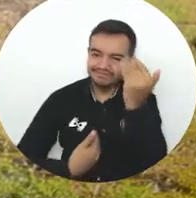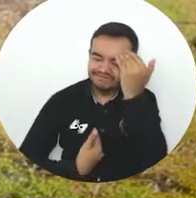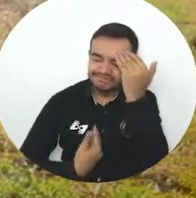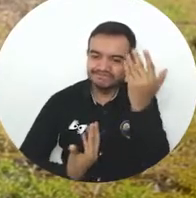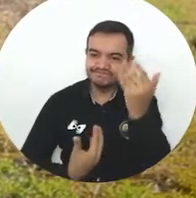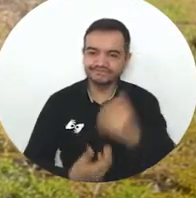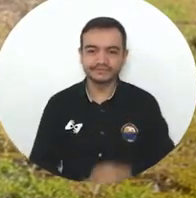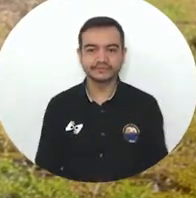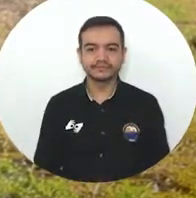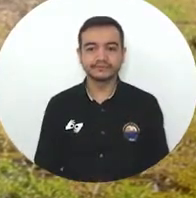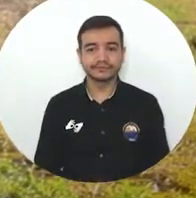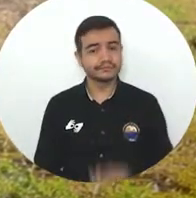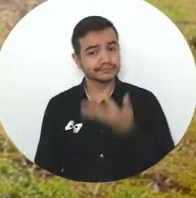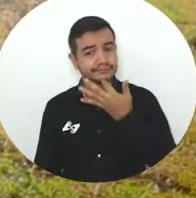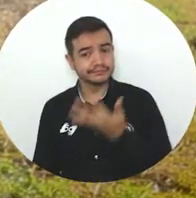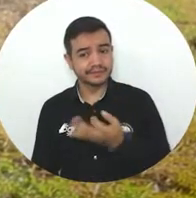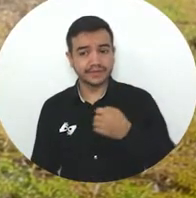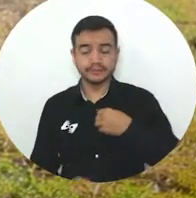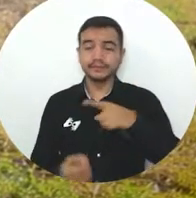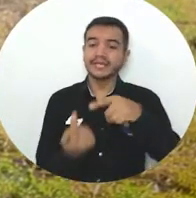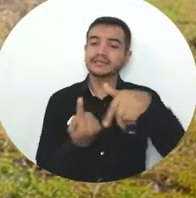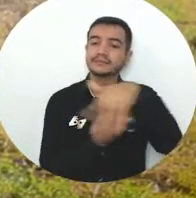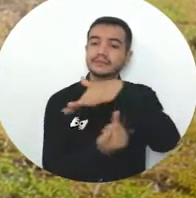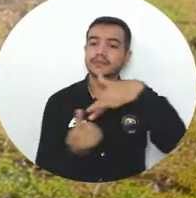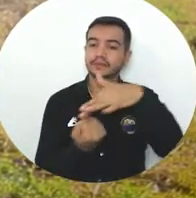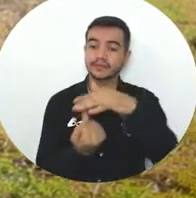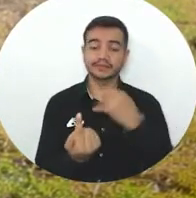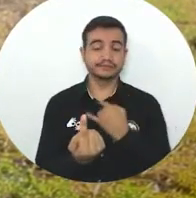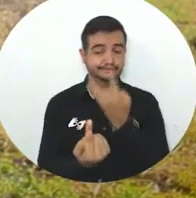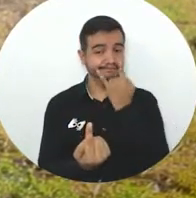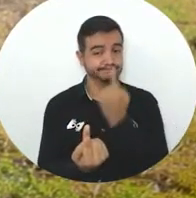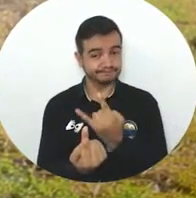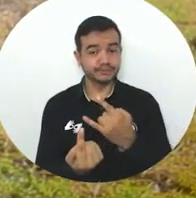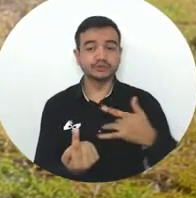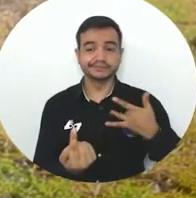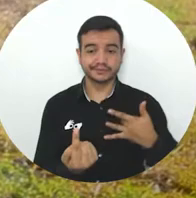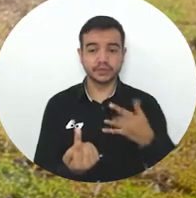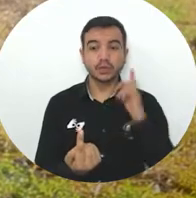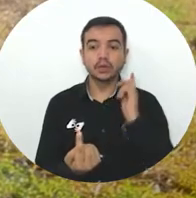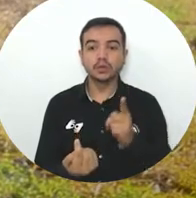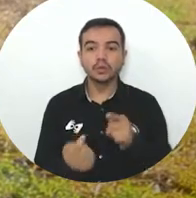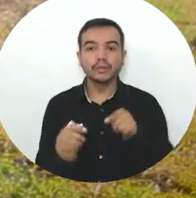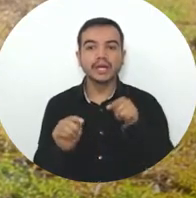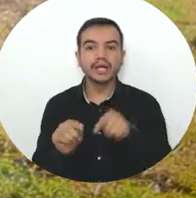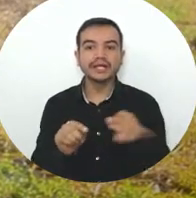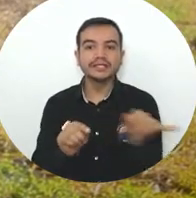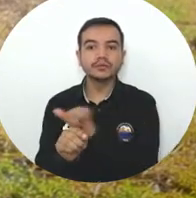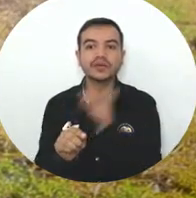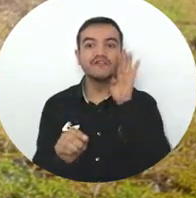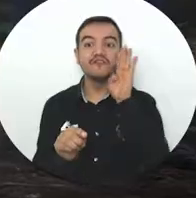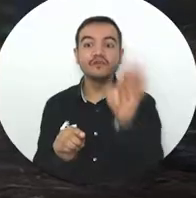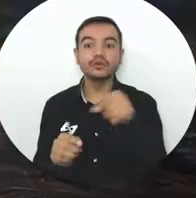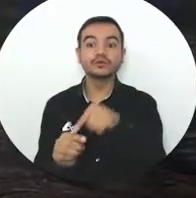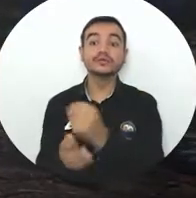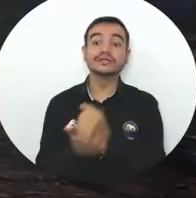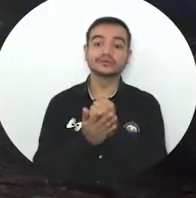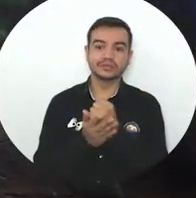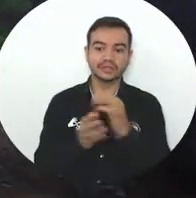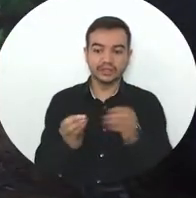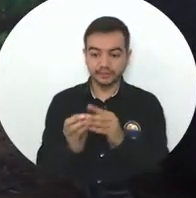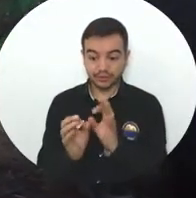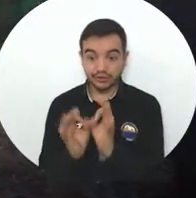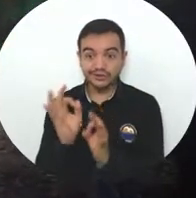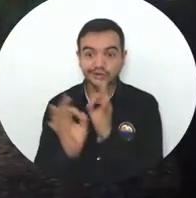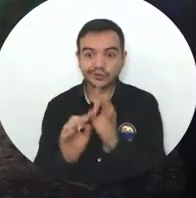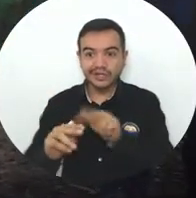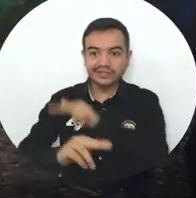La verdad, a mí el medio ambiente es algo que me interesa mucho porque sé que es prácticamente el futuro. Y